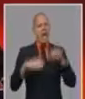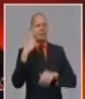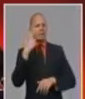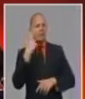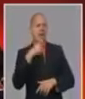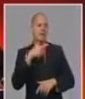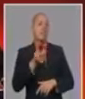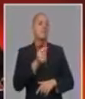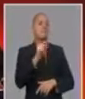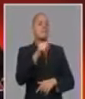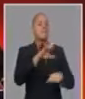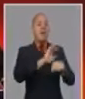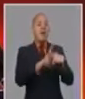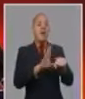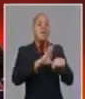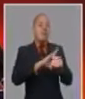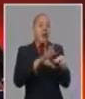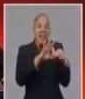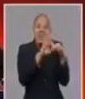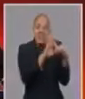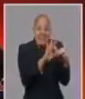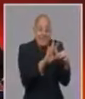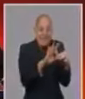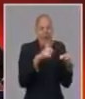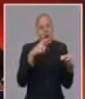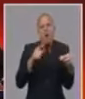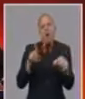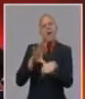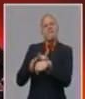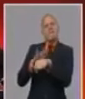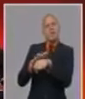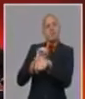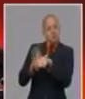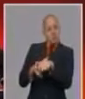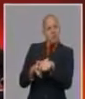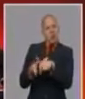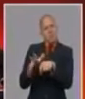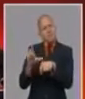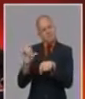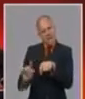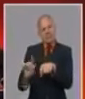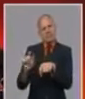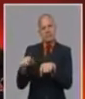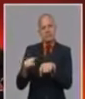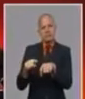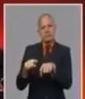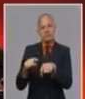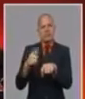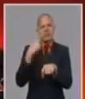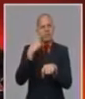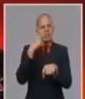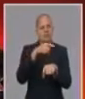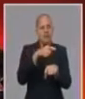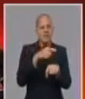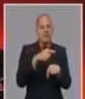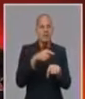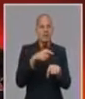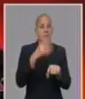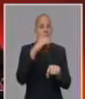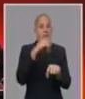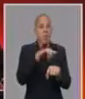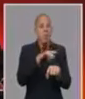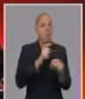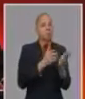que ha correspondido con lo que está encontrando el Instituto de Nefrología y nos ha informado y nos ha explicado el profesor Raúl